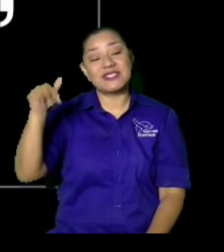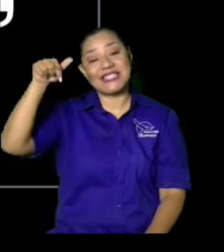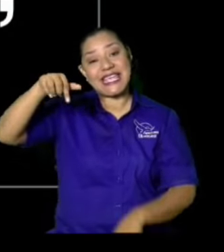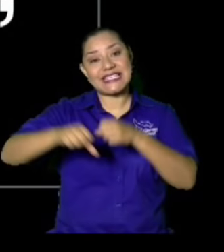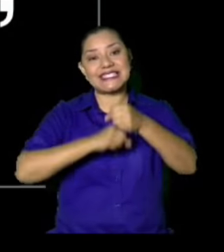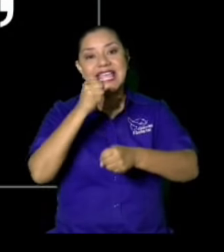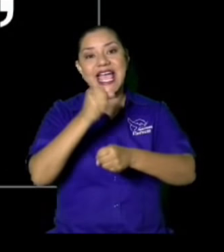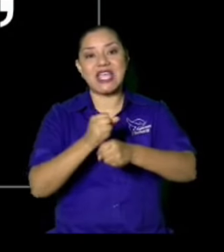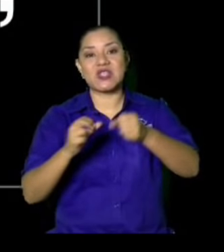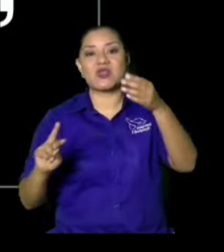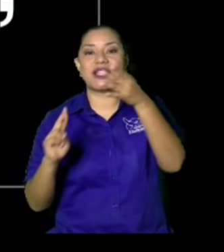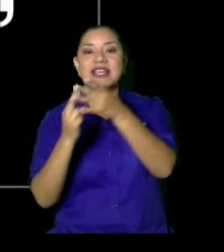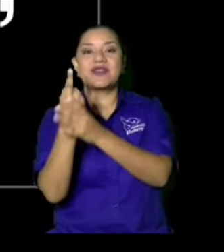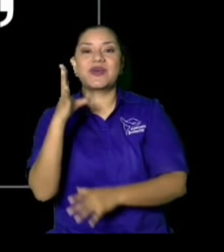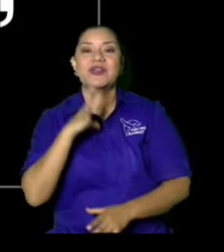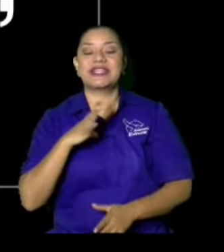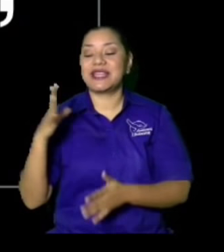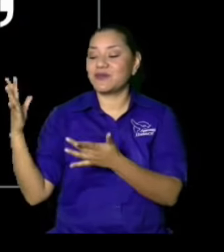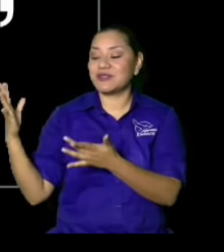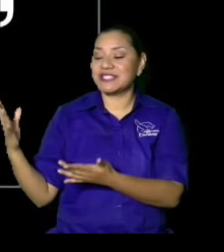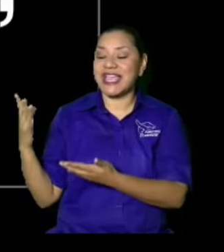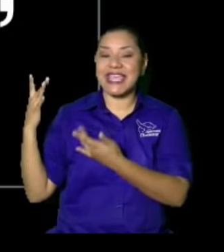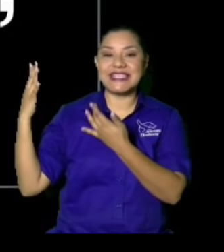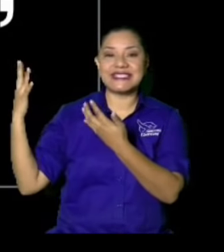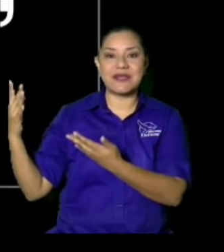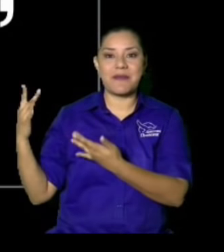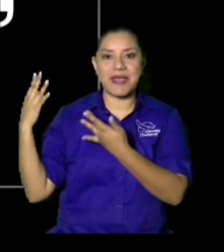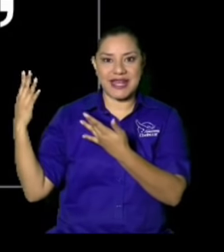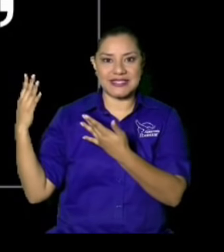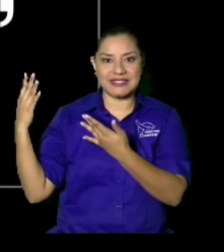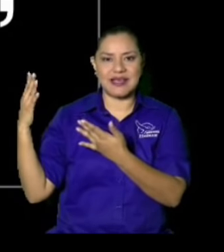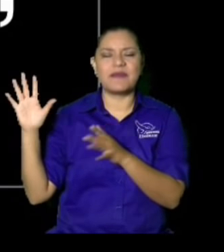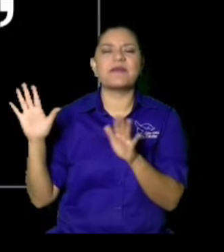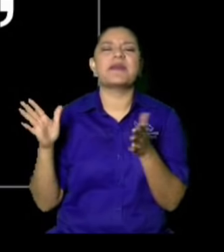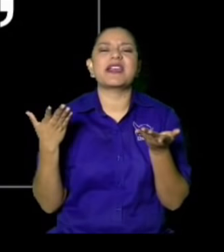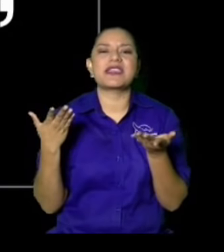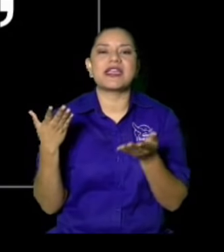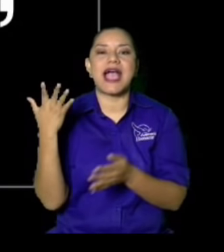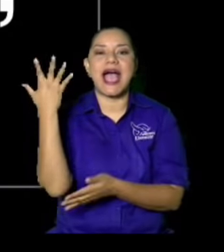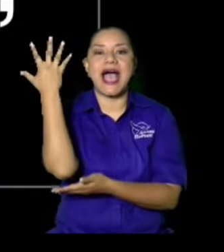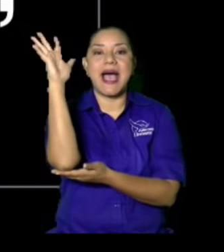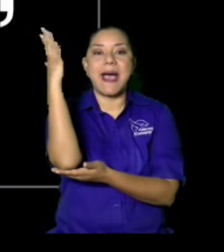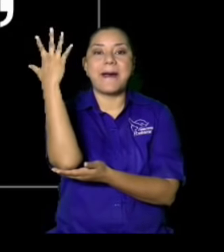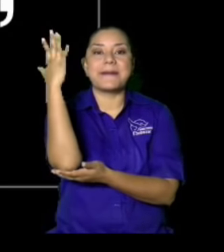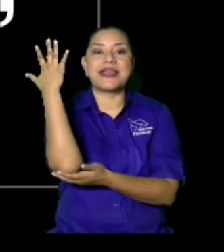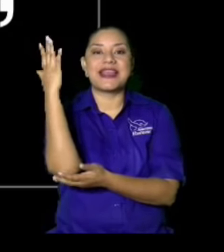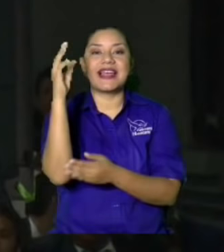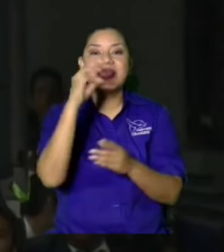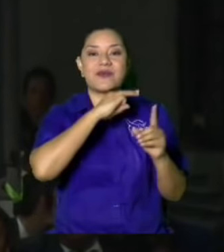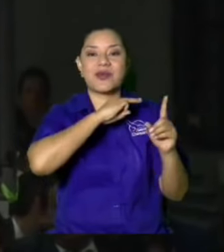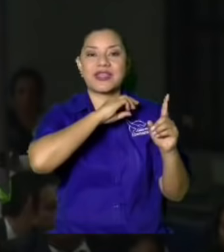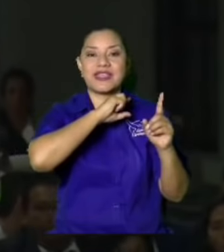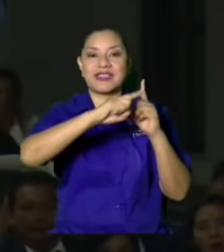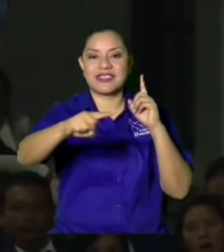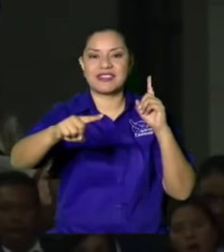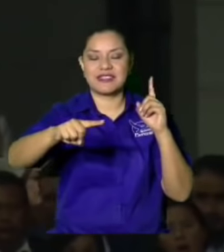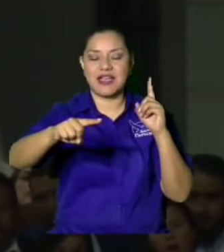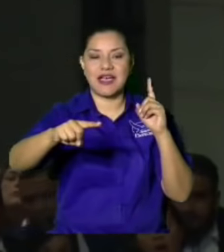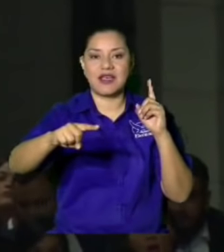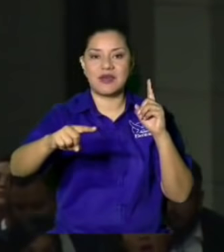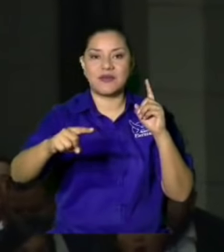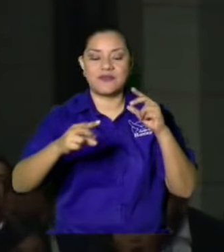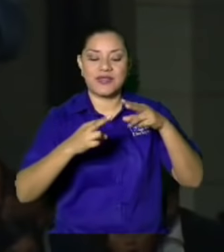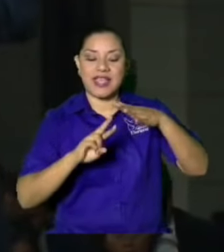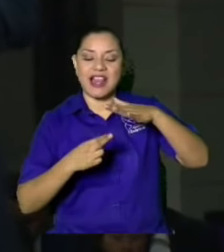hay esperanza para el árbol que ha sido cortado. sus raíces están secas y